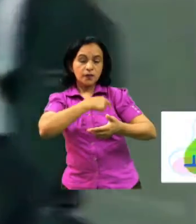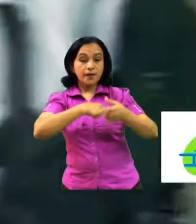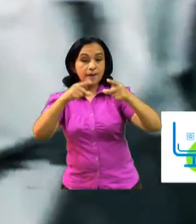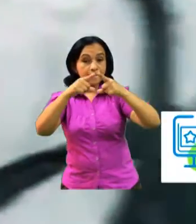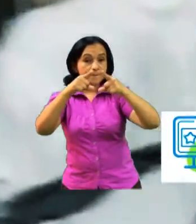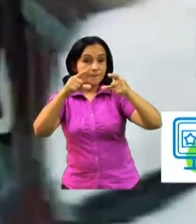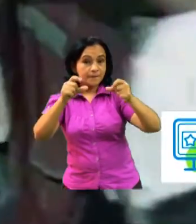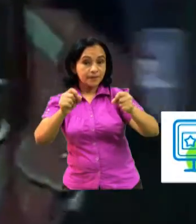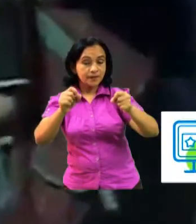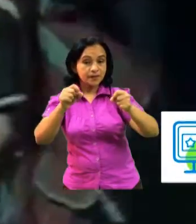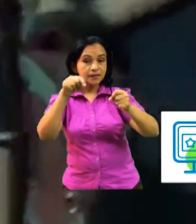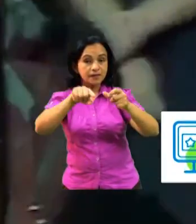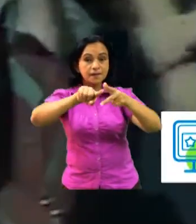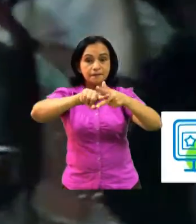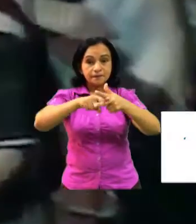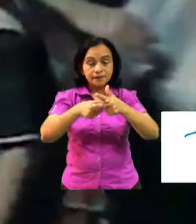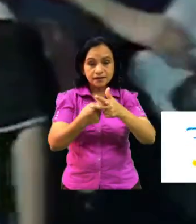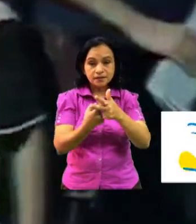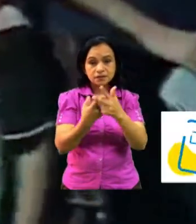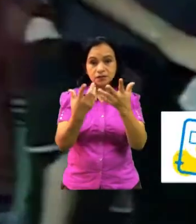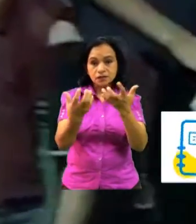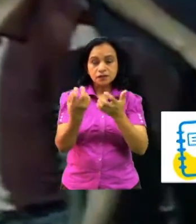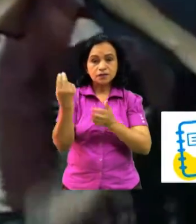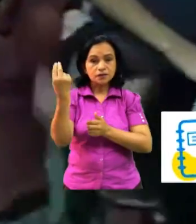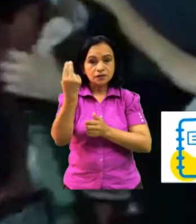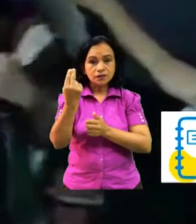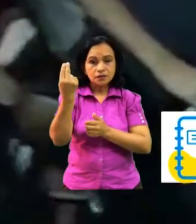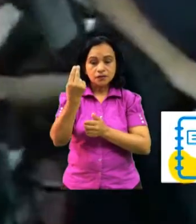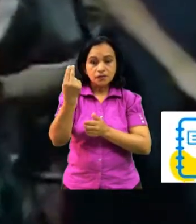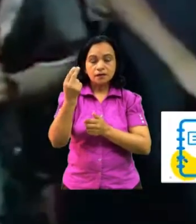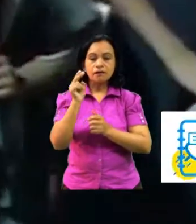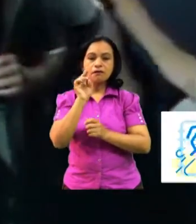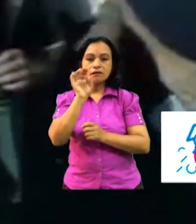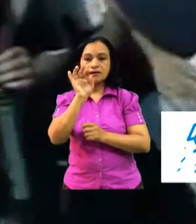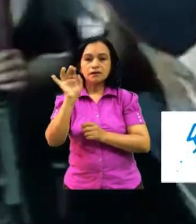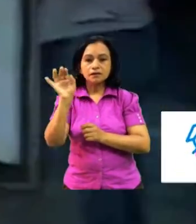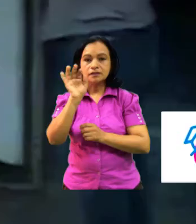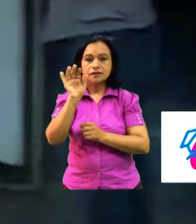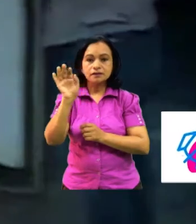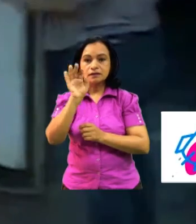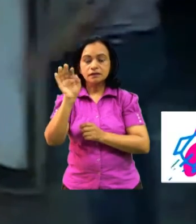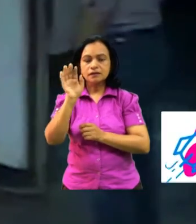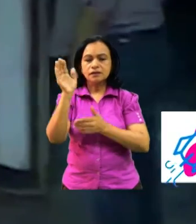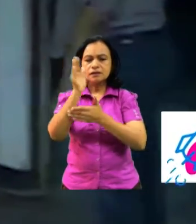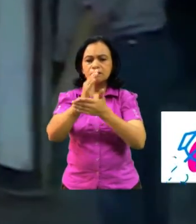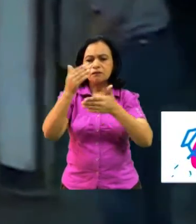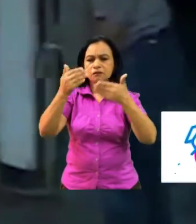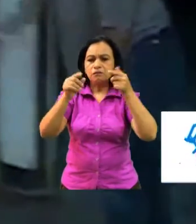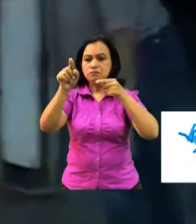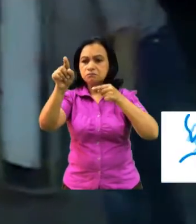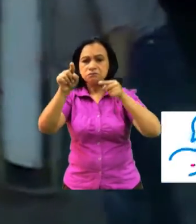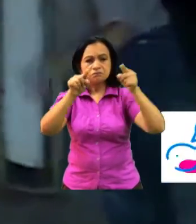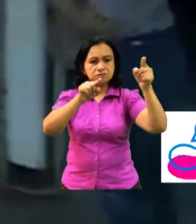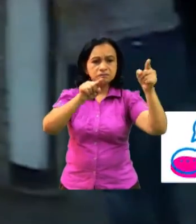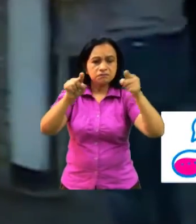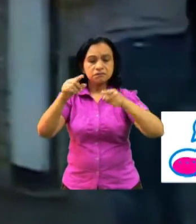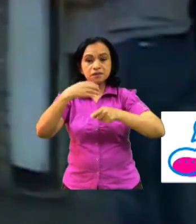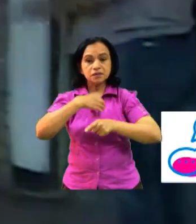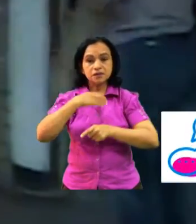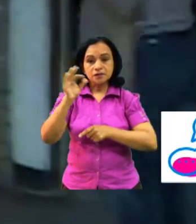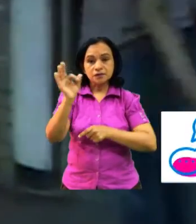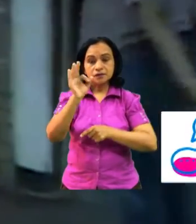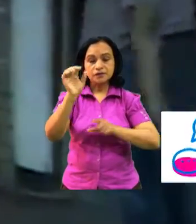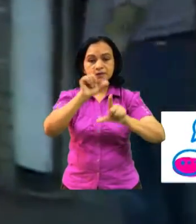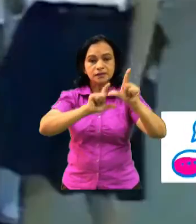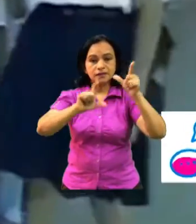Managua. Inicialmente, se intentó la utilización de dactilología con signos elementales para presentar los caracteres